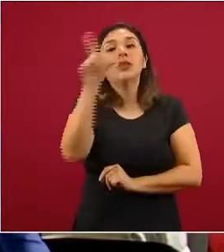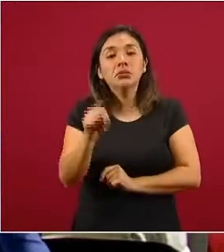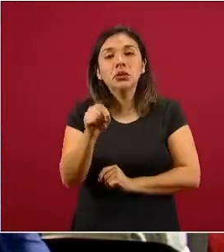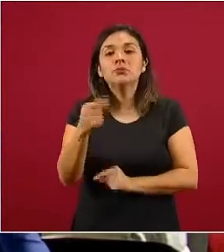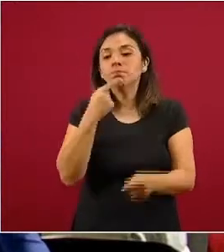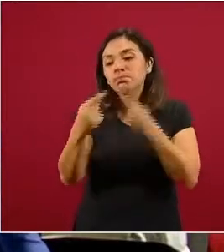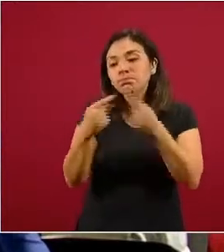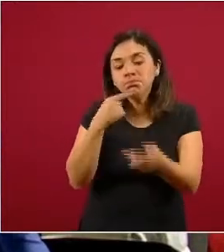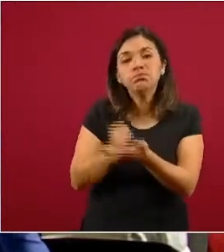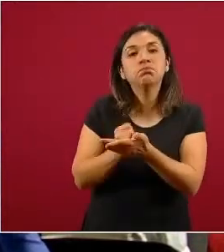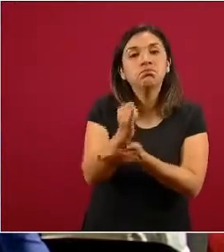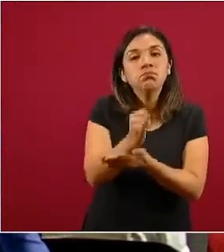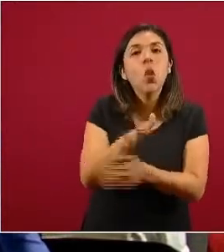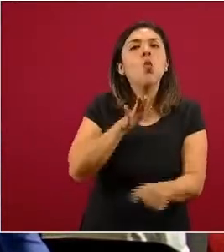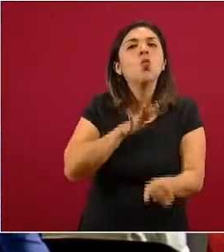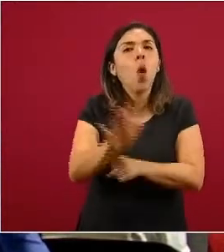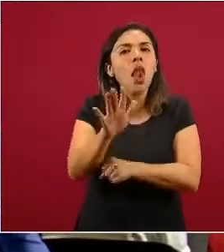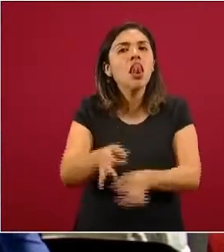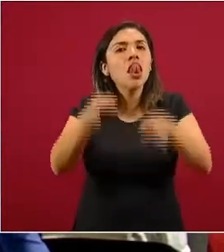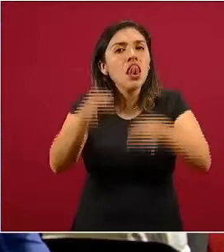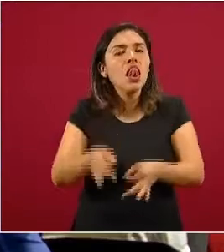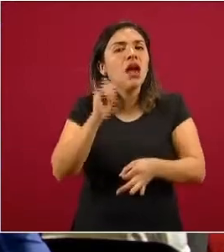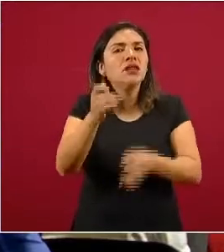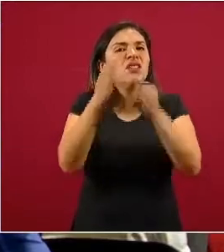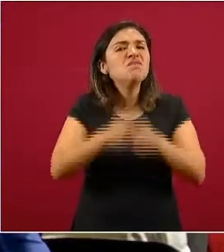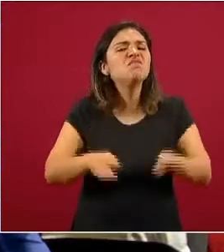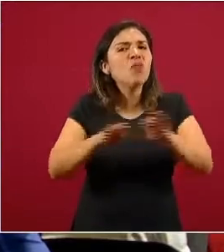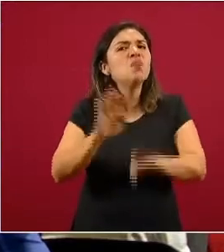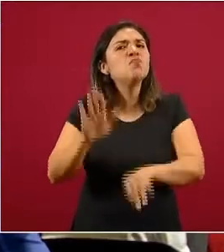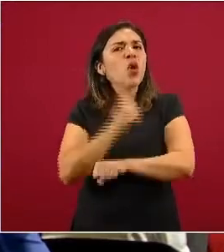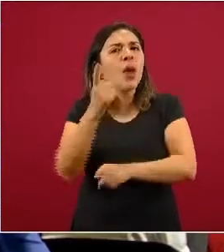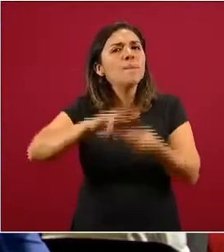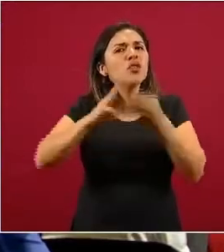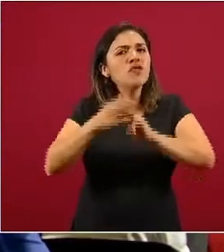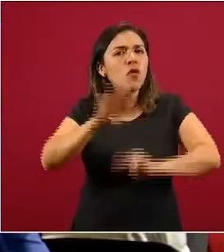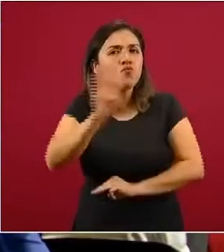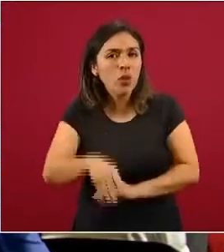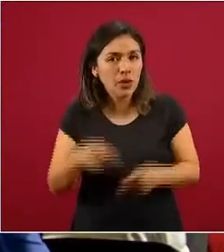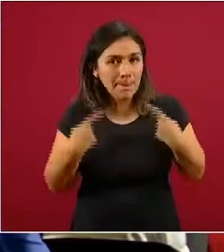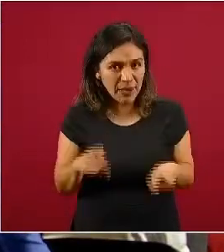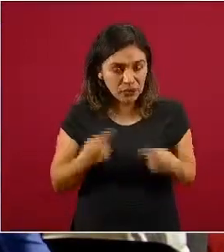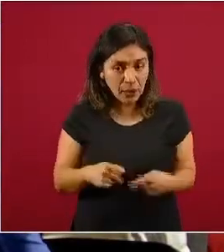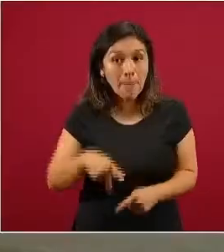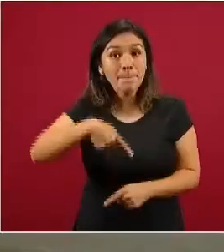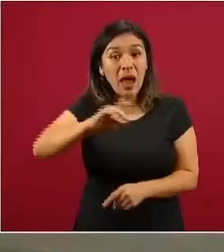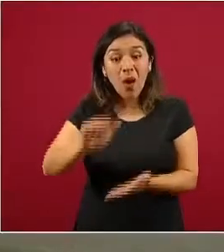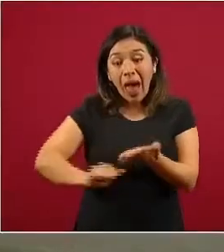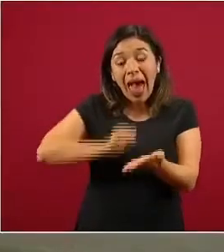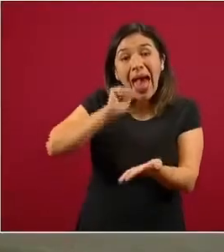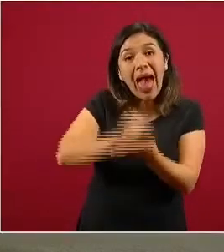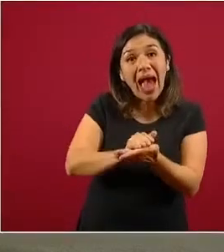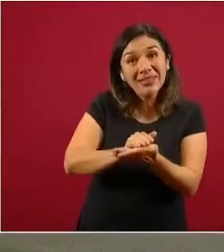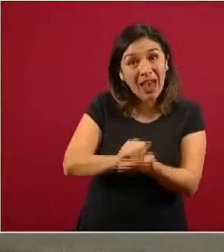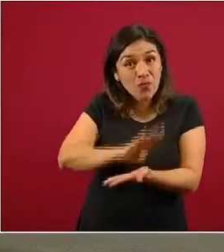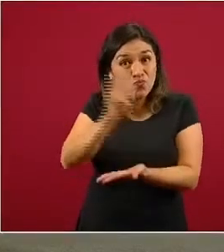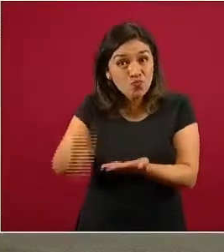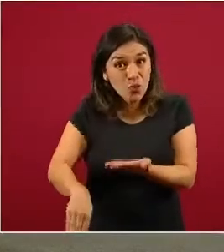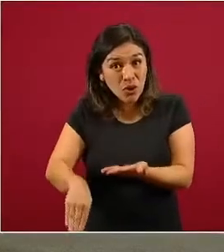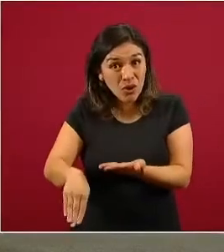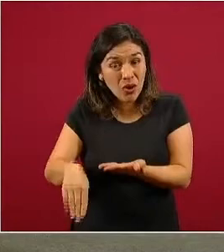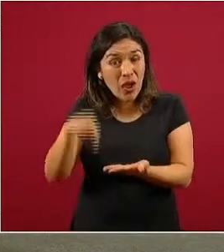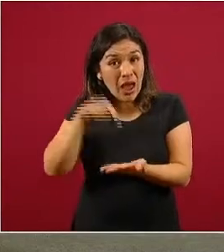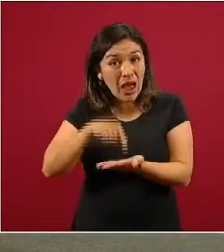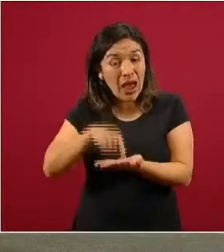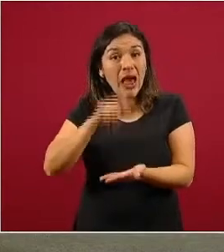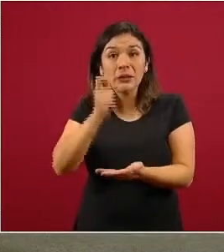es INEGI el responsable de la codificación final y la publicación final de las causas de defunción, después de hacer toda